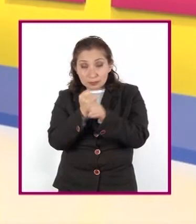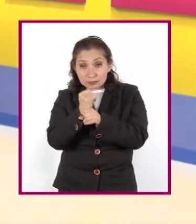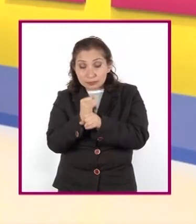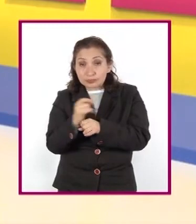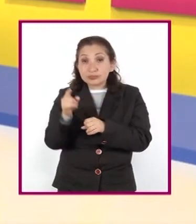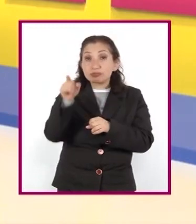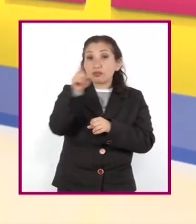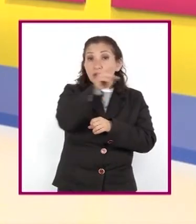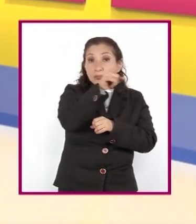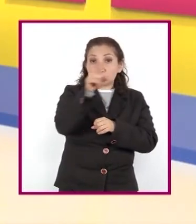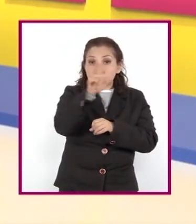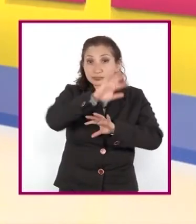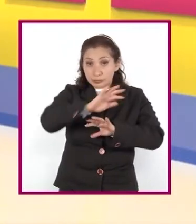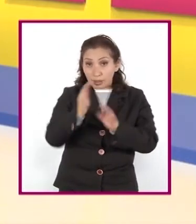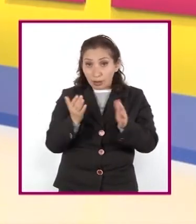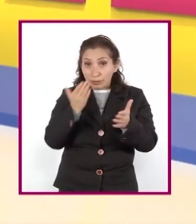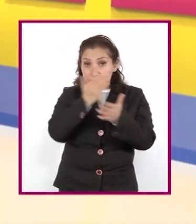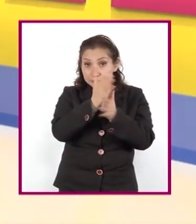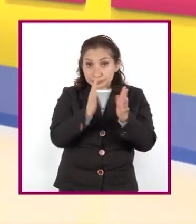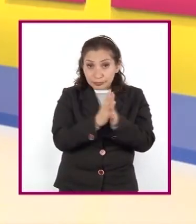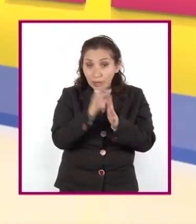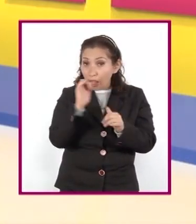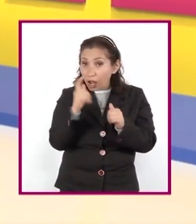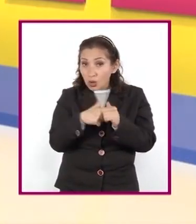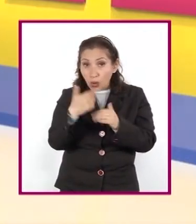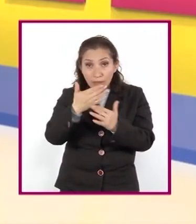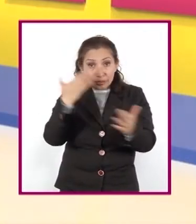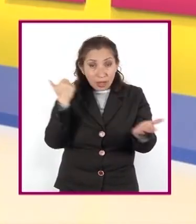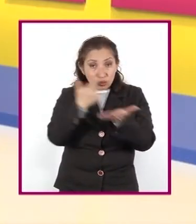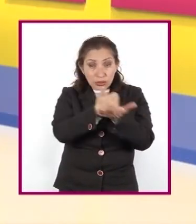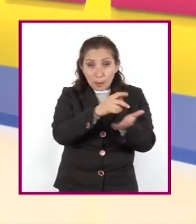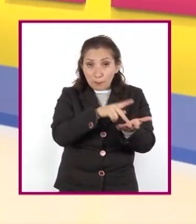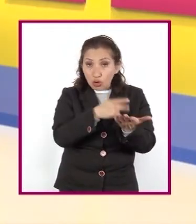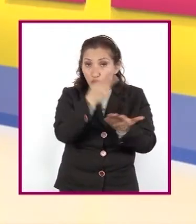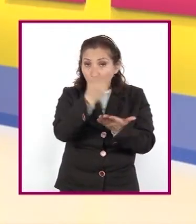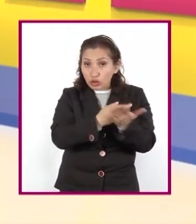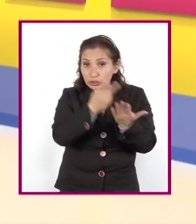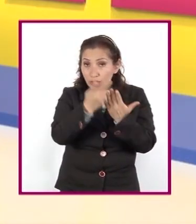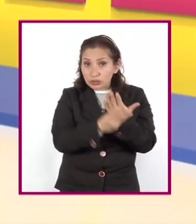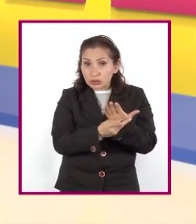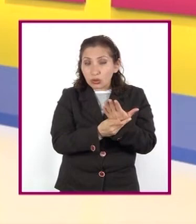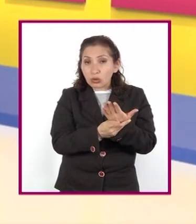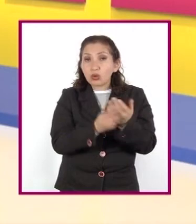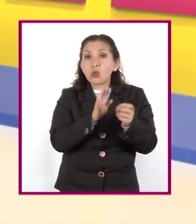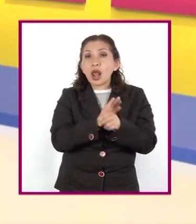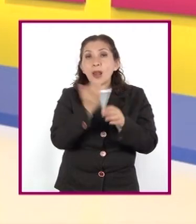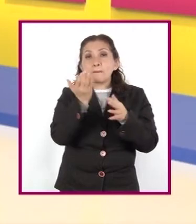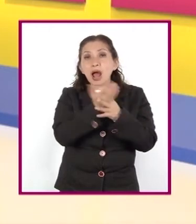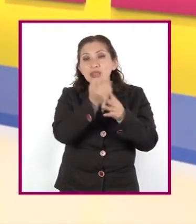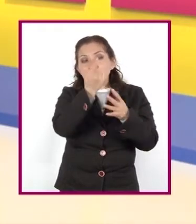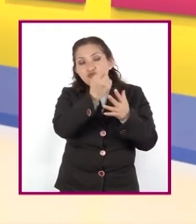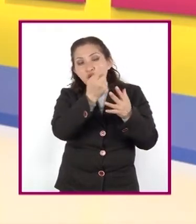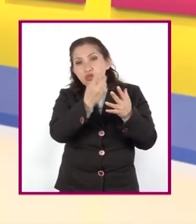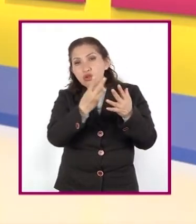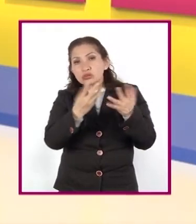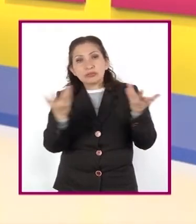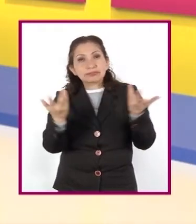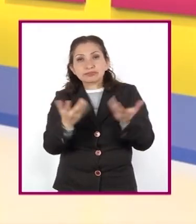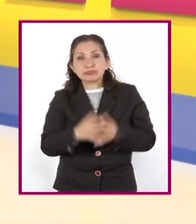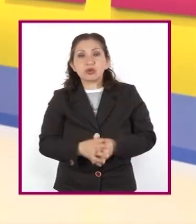¿Ustedes han participado en algún proyecto? ¿Qué pasos siguieron? O